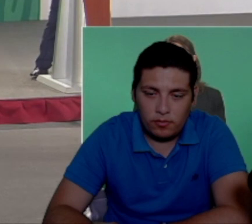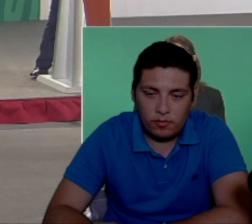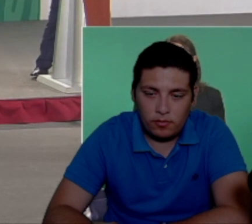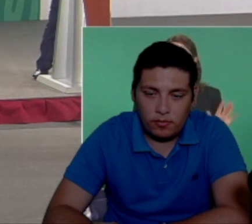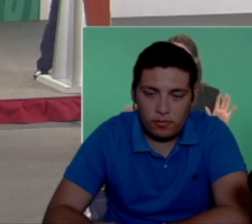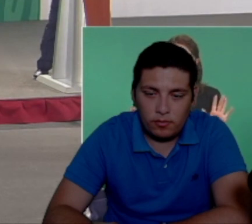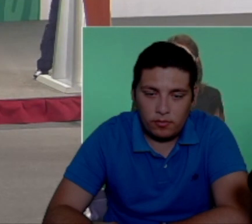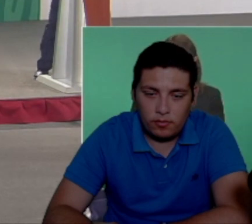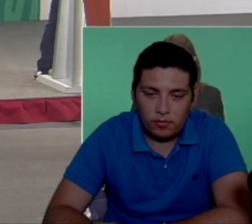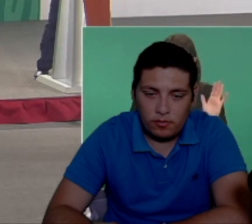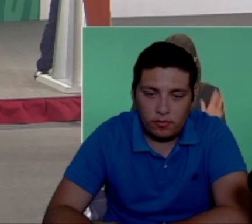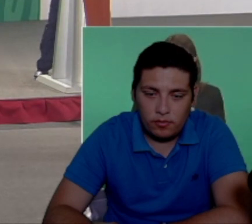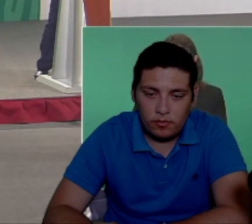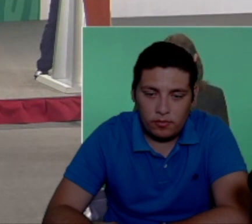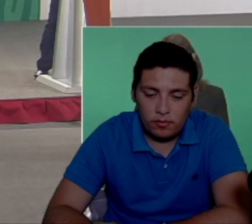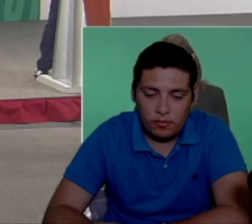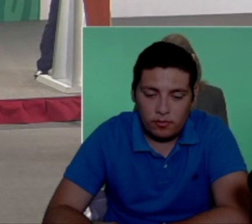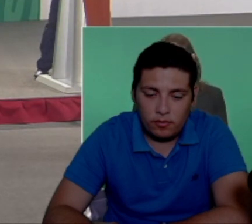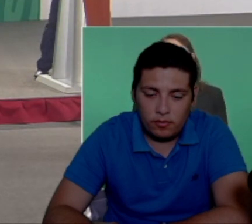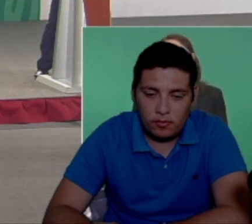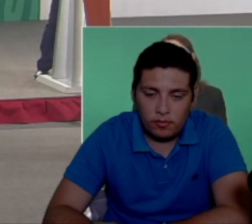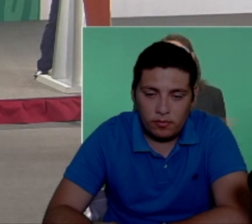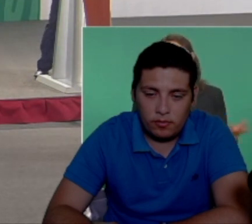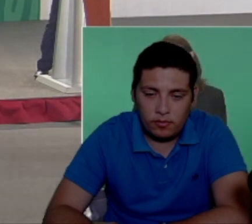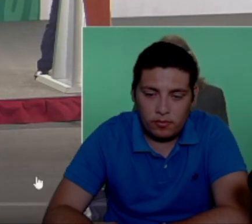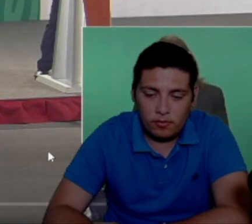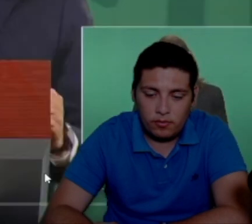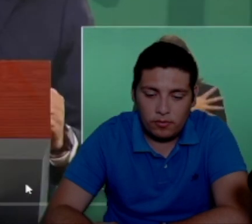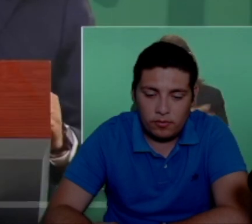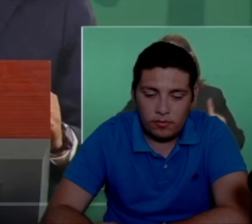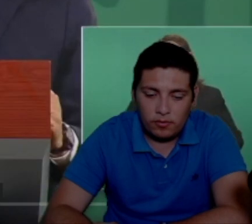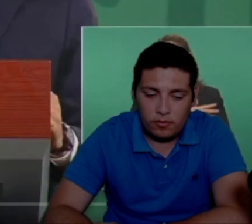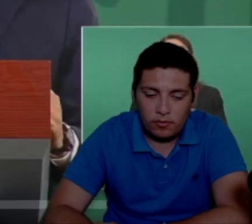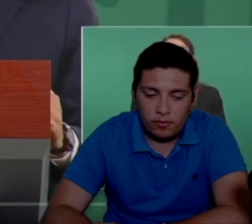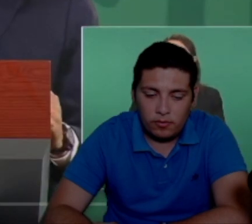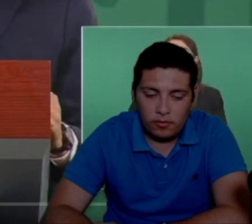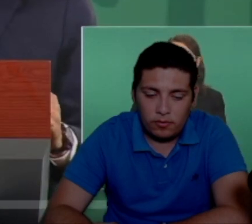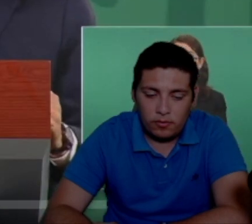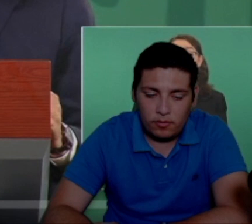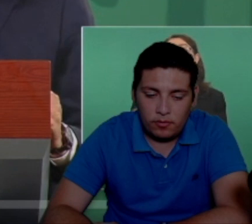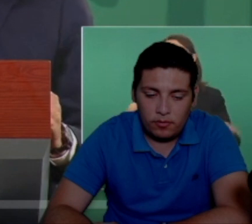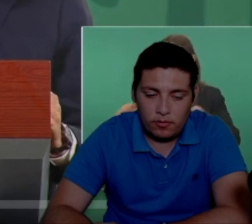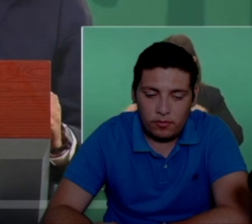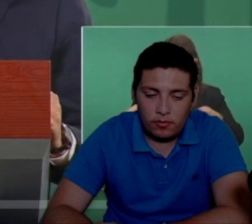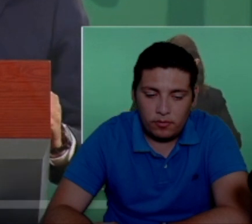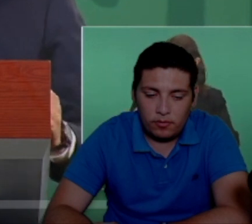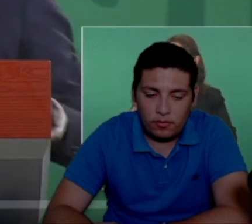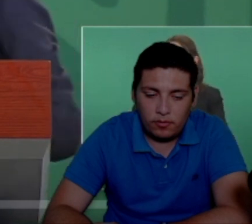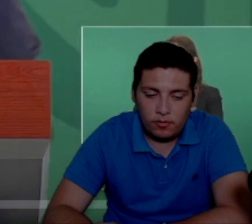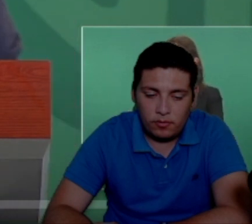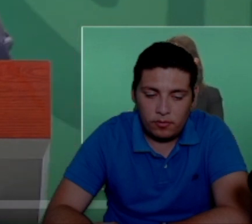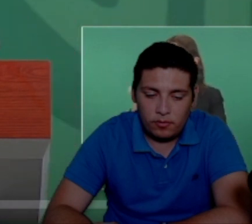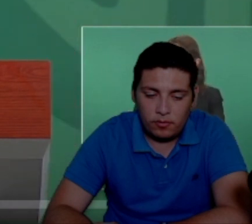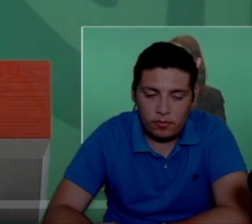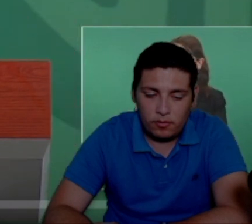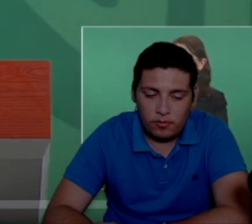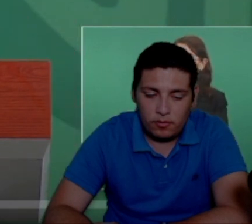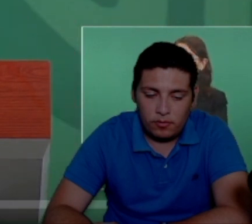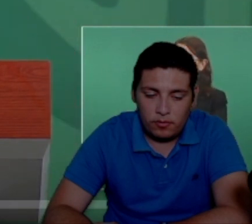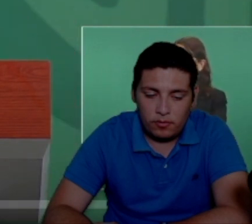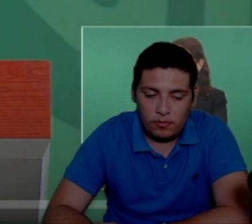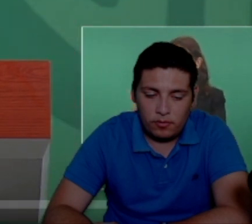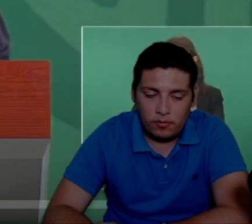Bueno, pero así están las cosas. Sí, es muy importante el plan de la